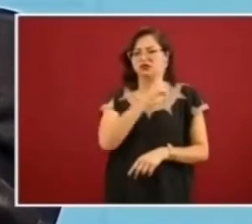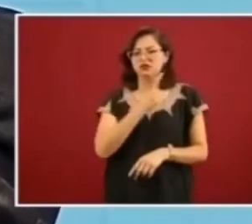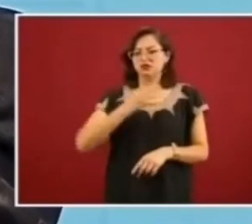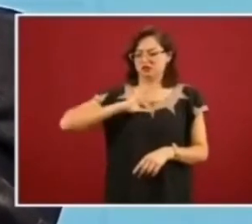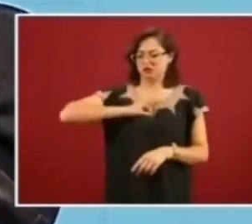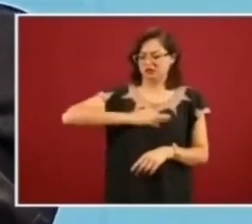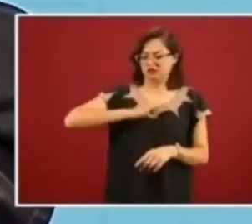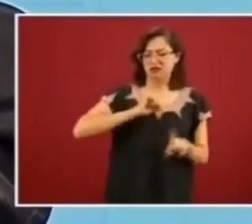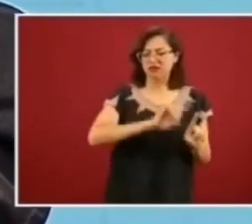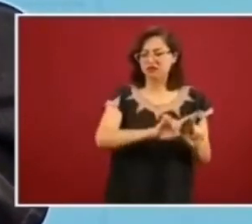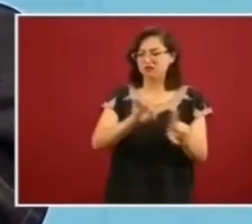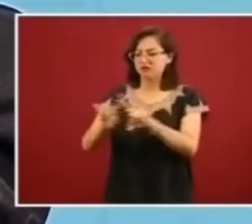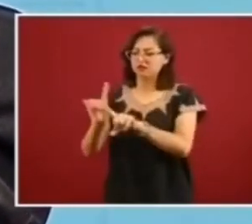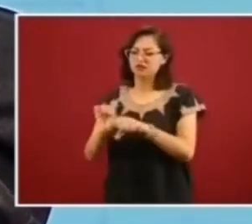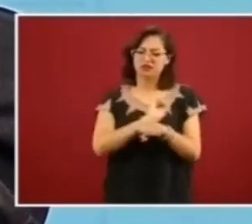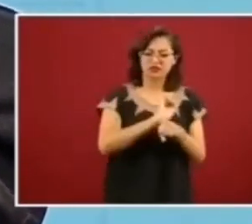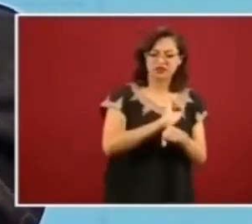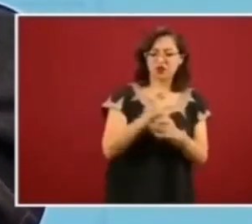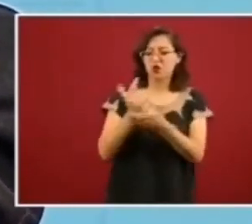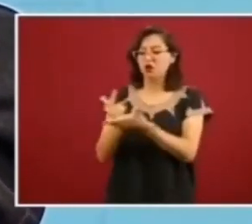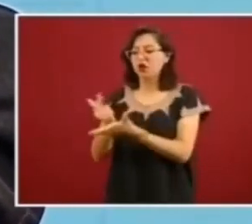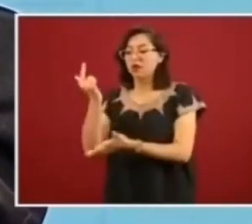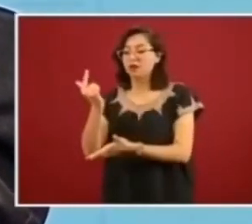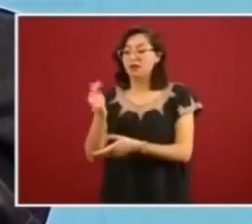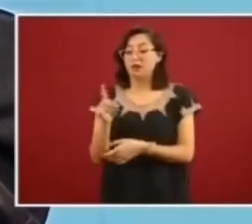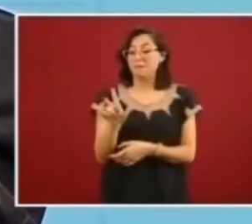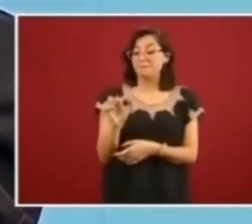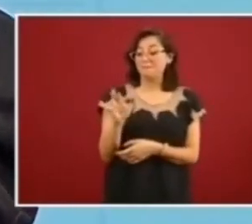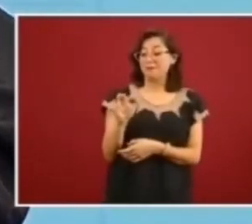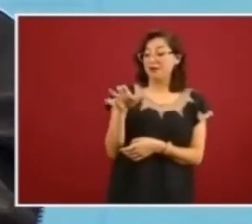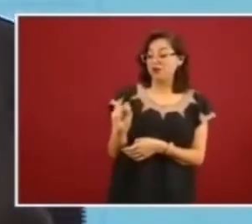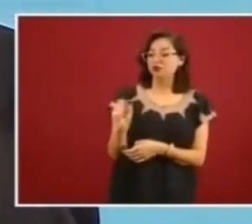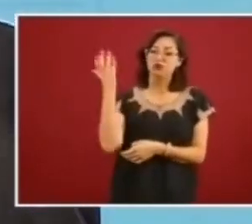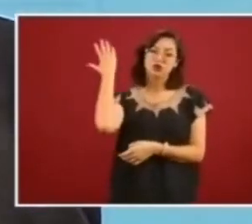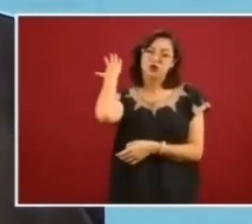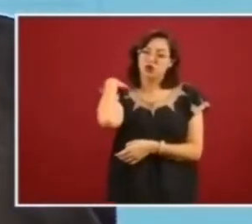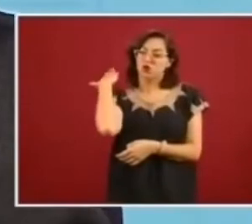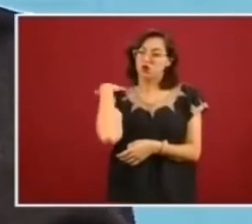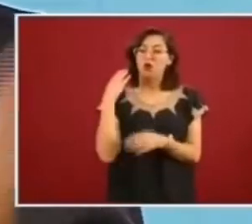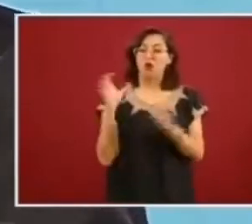leve como de enfermedad grave. Las distintas causas de neumonía